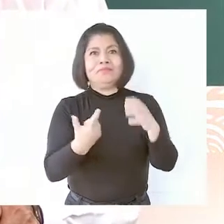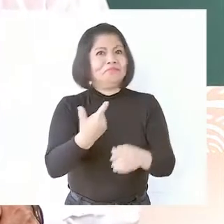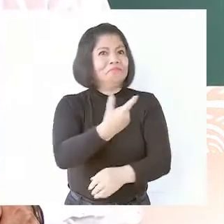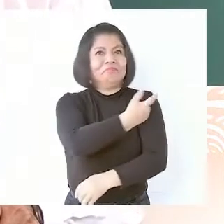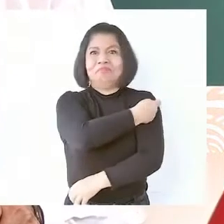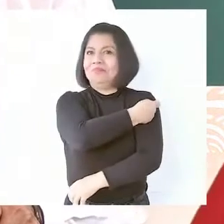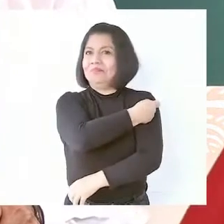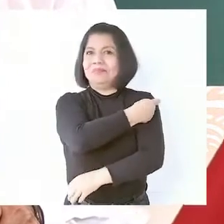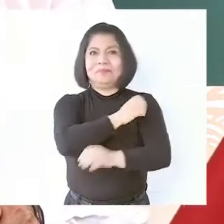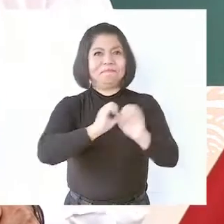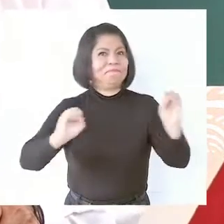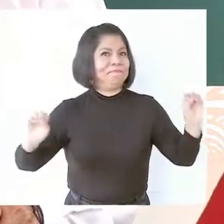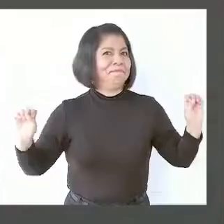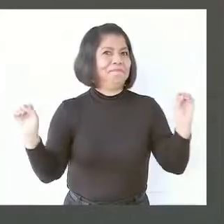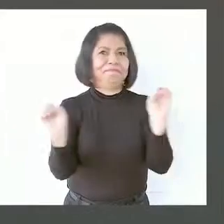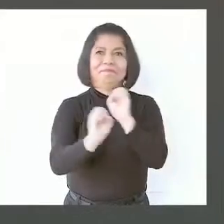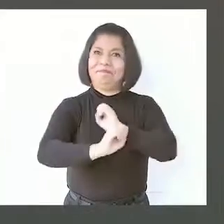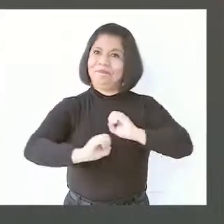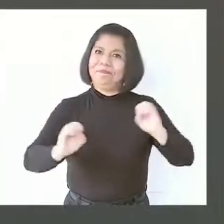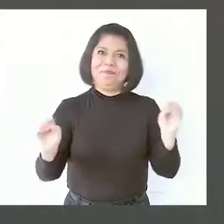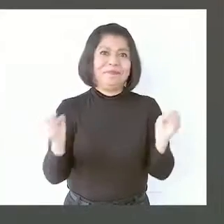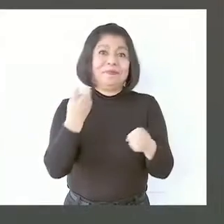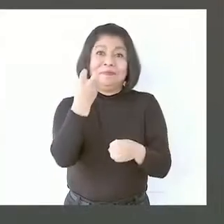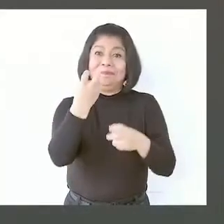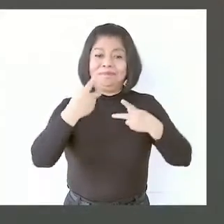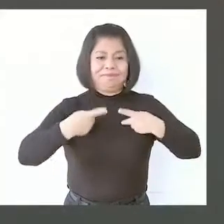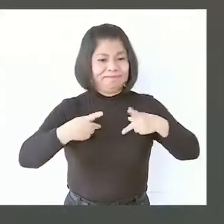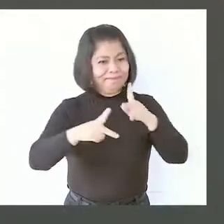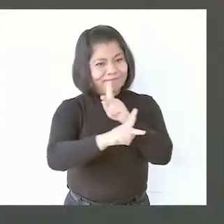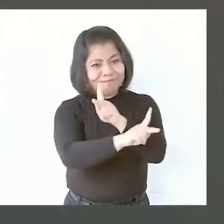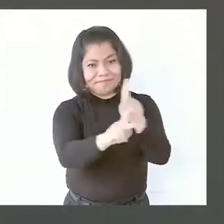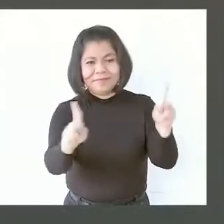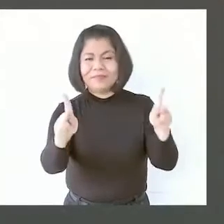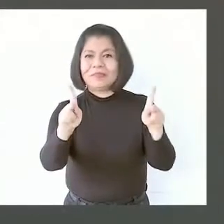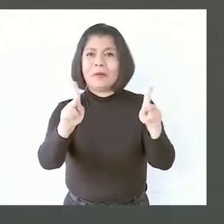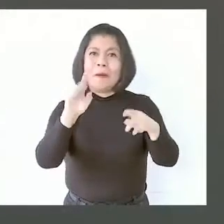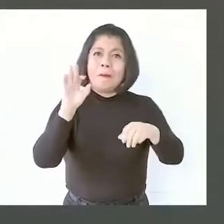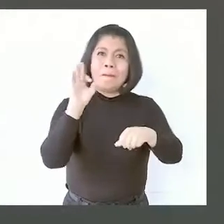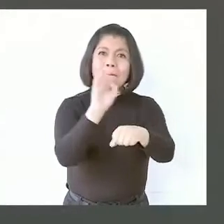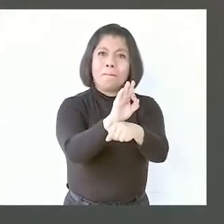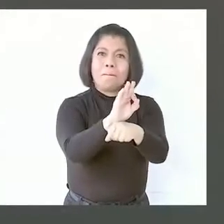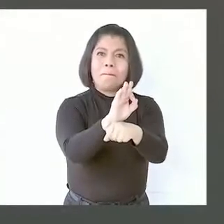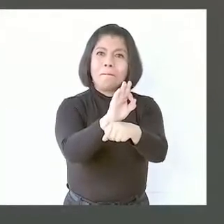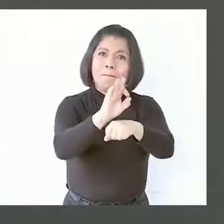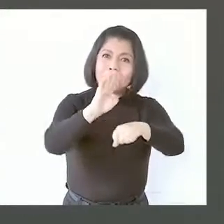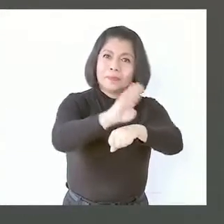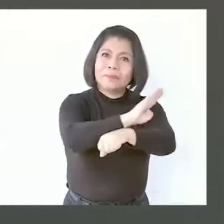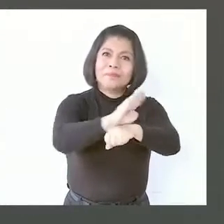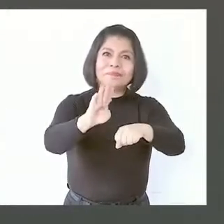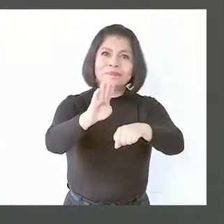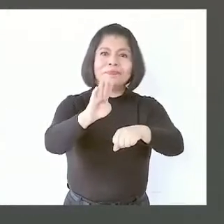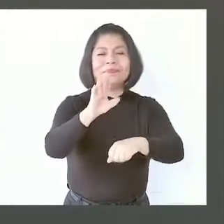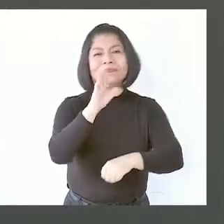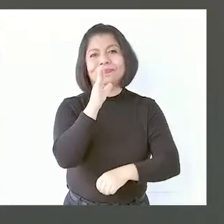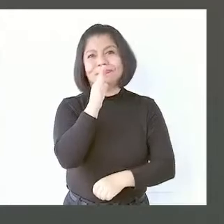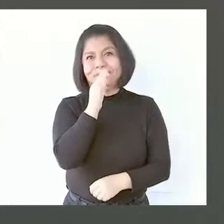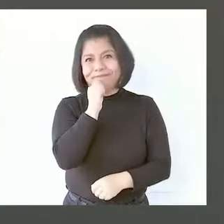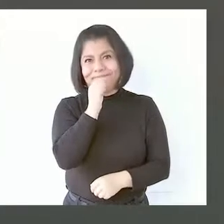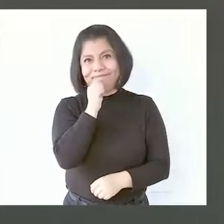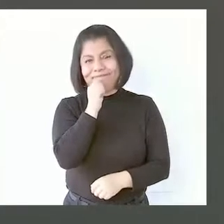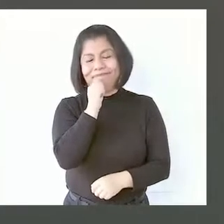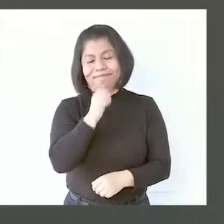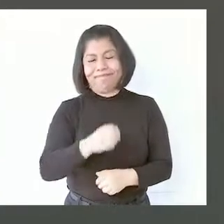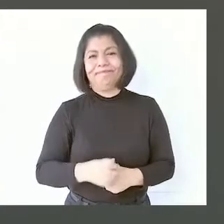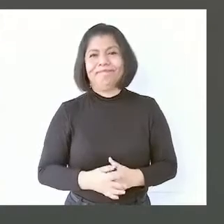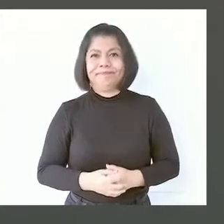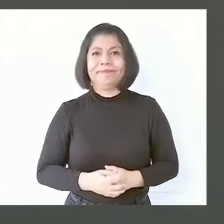su pueblo. Esto lo vamos a seguir planteando